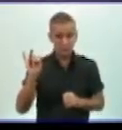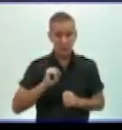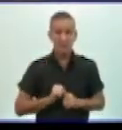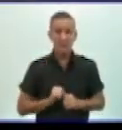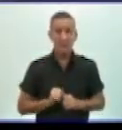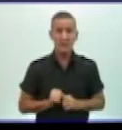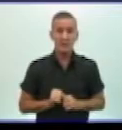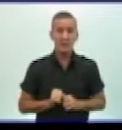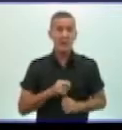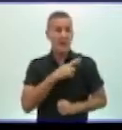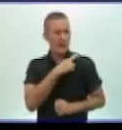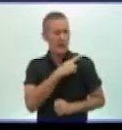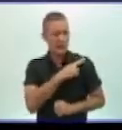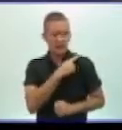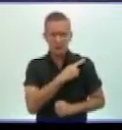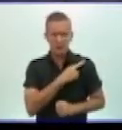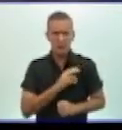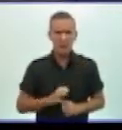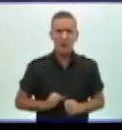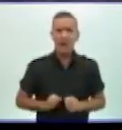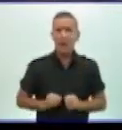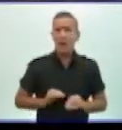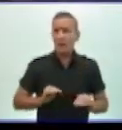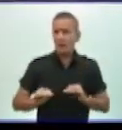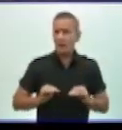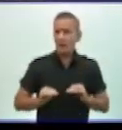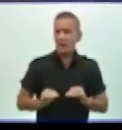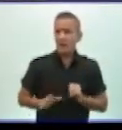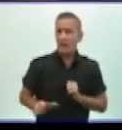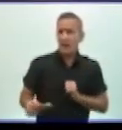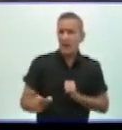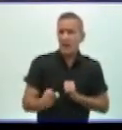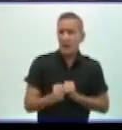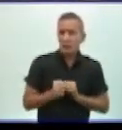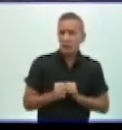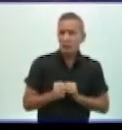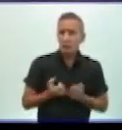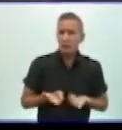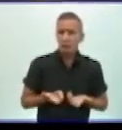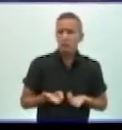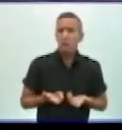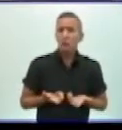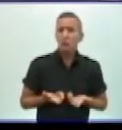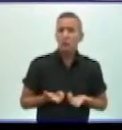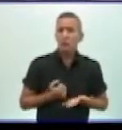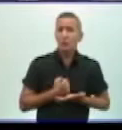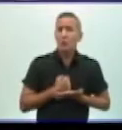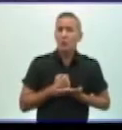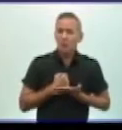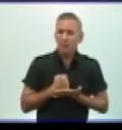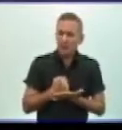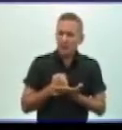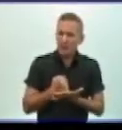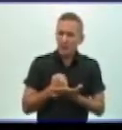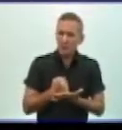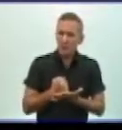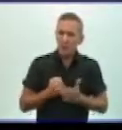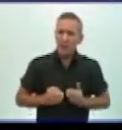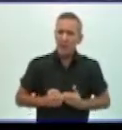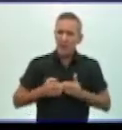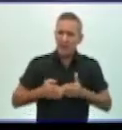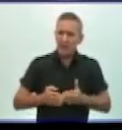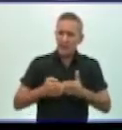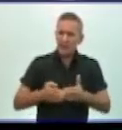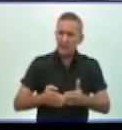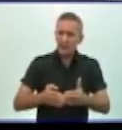responsabilidad de organizar todas las acciones que se van a producir en Cuba para apoyar el desembarco del Gran. Entendamos entonces lo que él sintió,